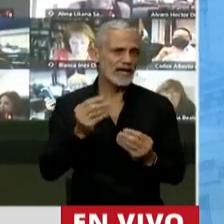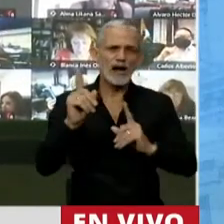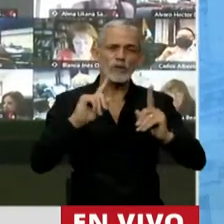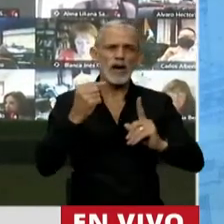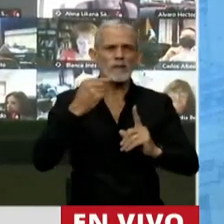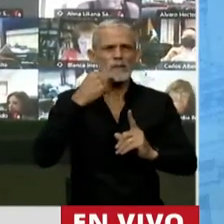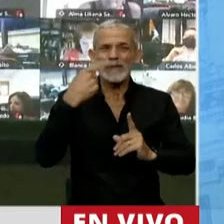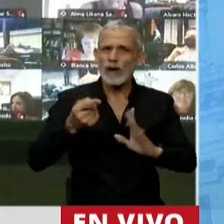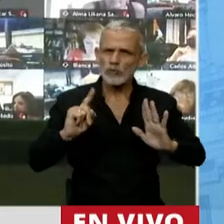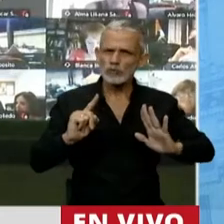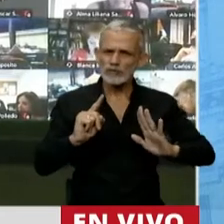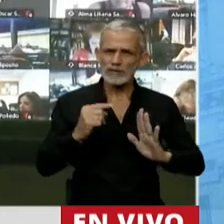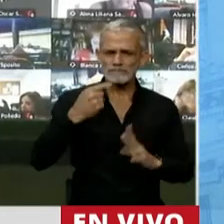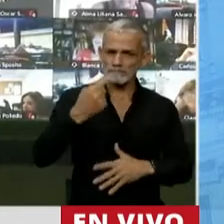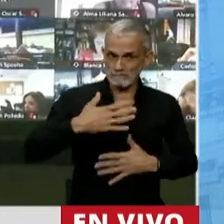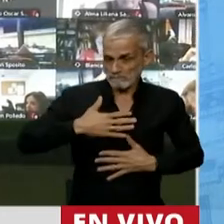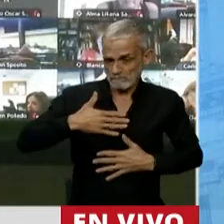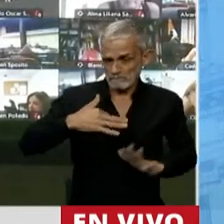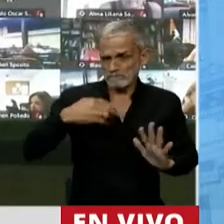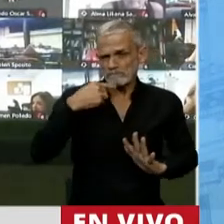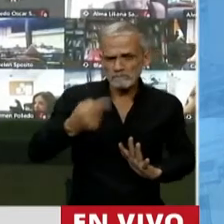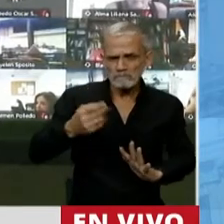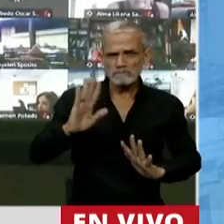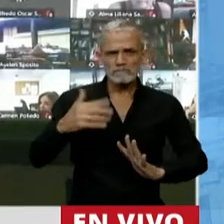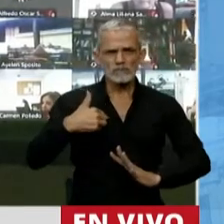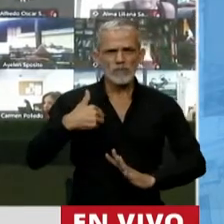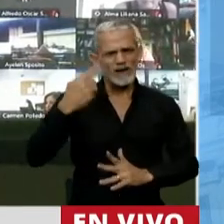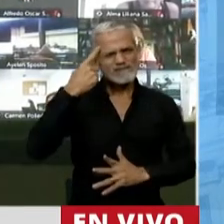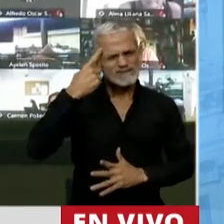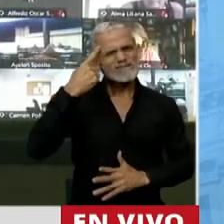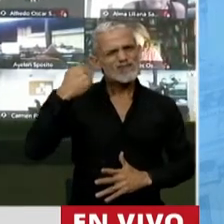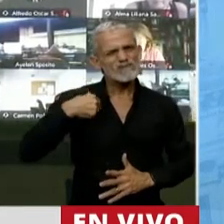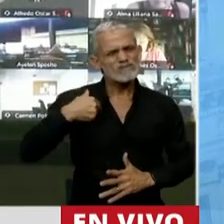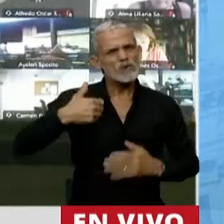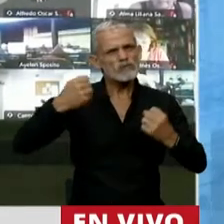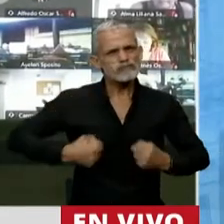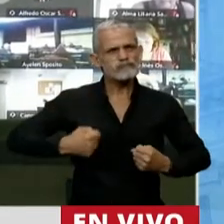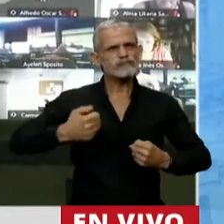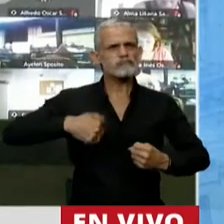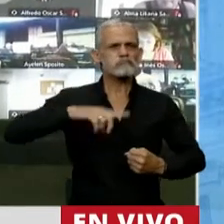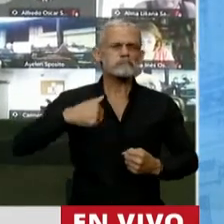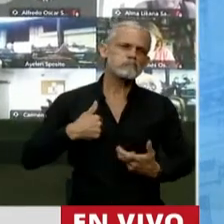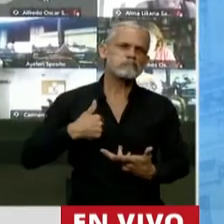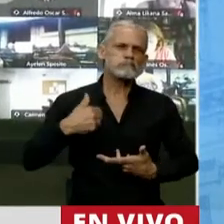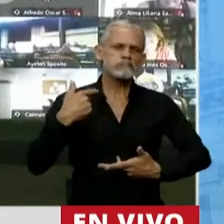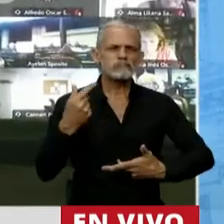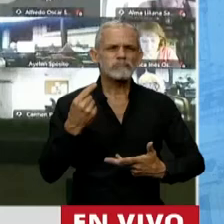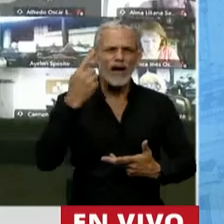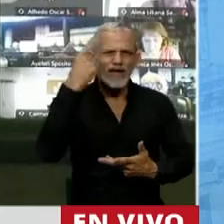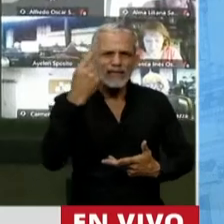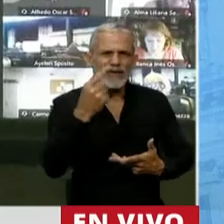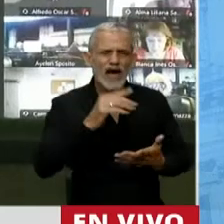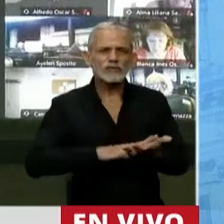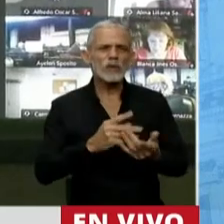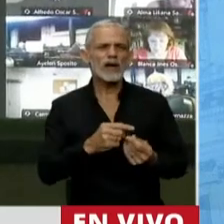algunas preguntas. Alguna pregunta para convencerme de que no estamos frente a una iniciativa de